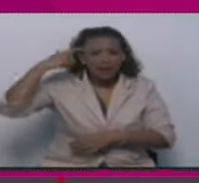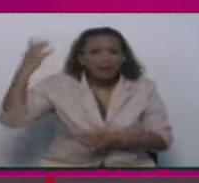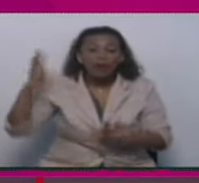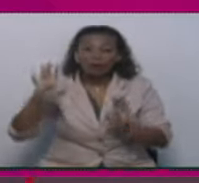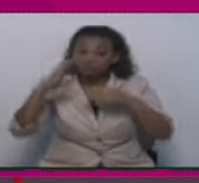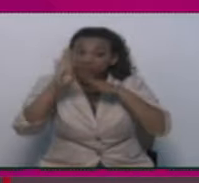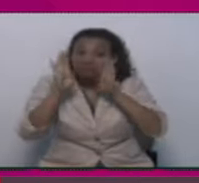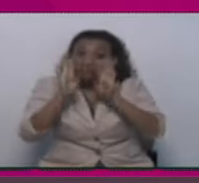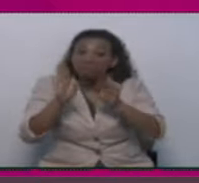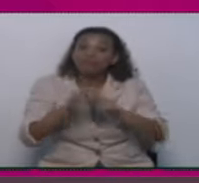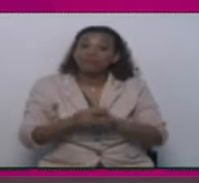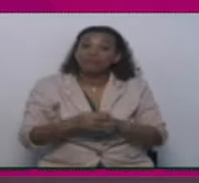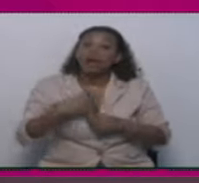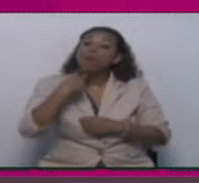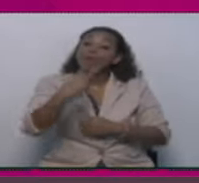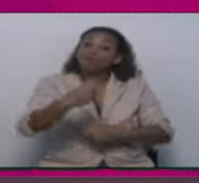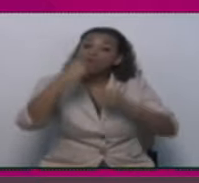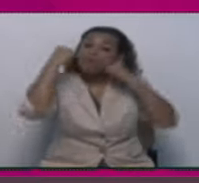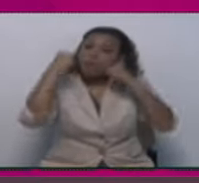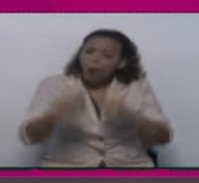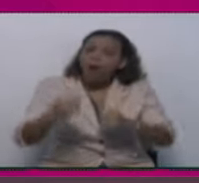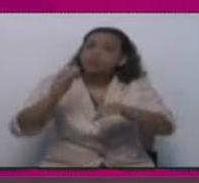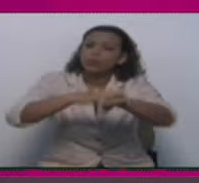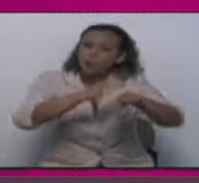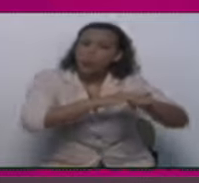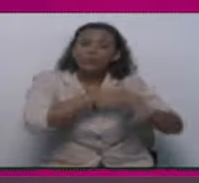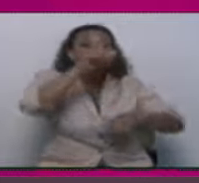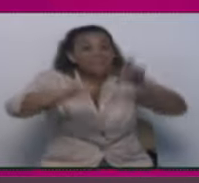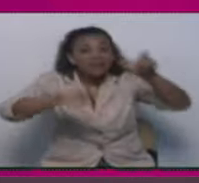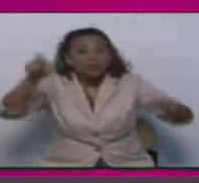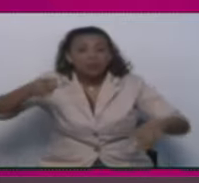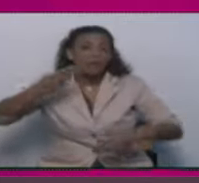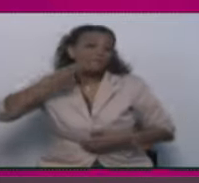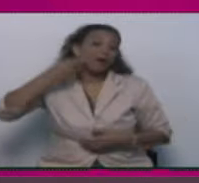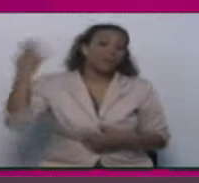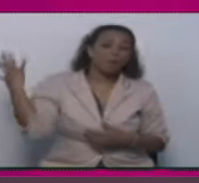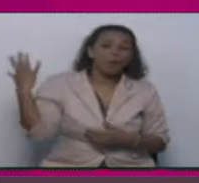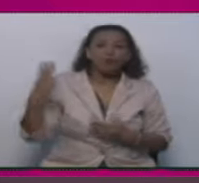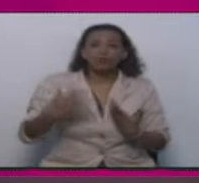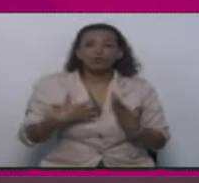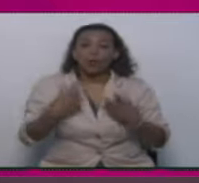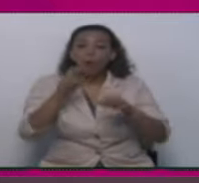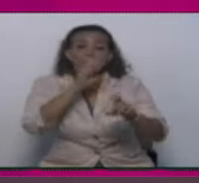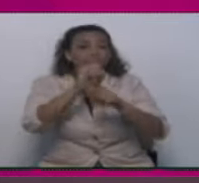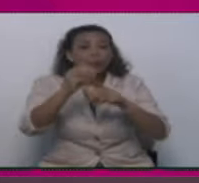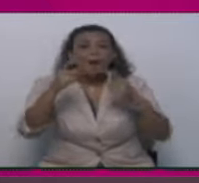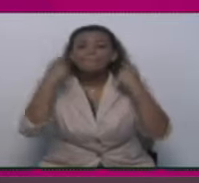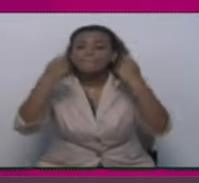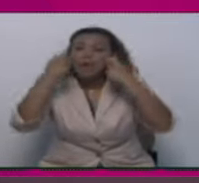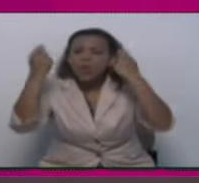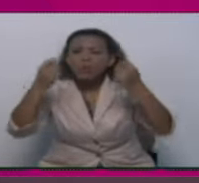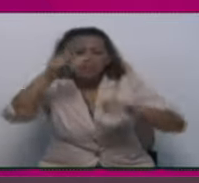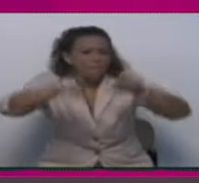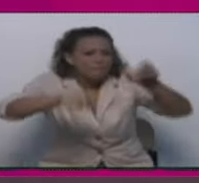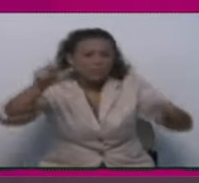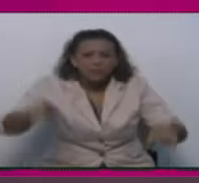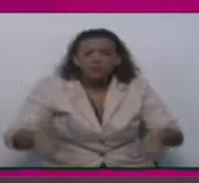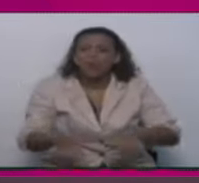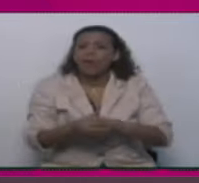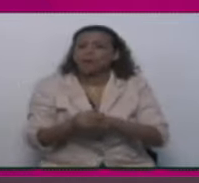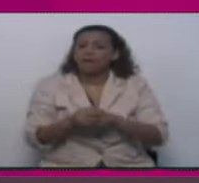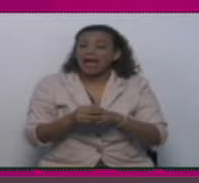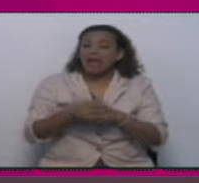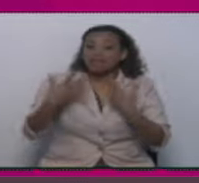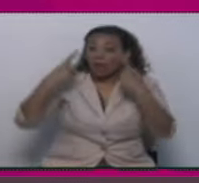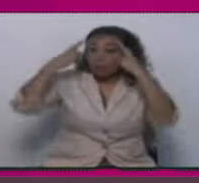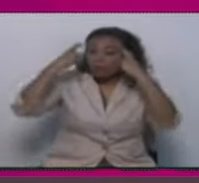escuchado voces valientes de artistas, de opinadores, periodistas, desde el propio